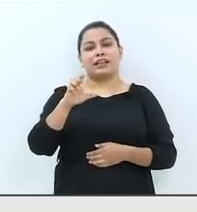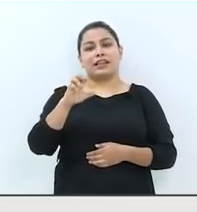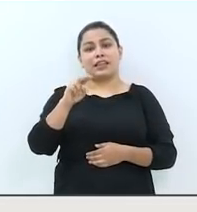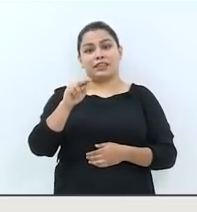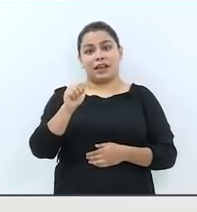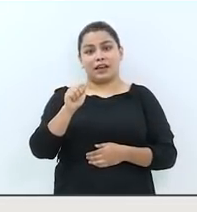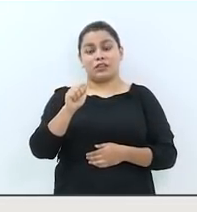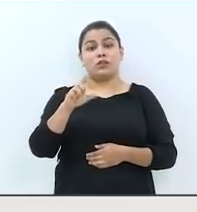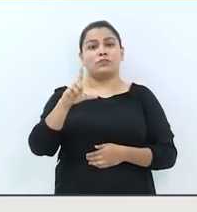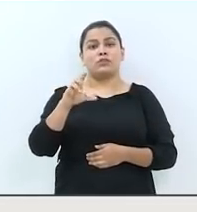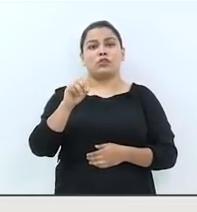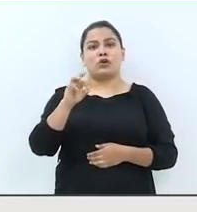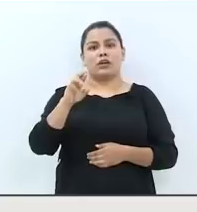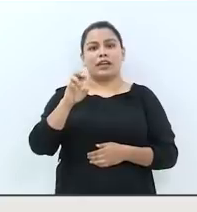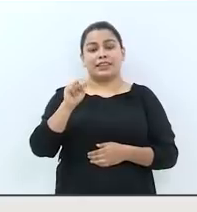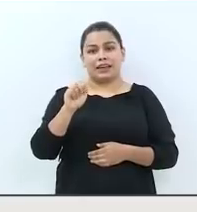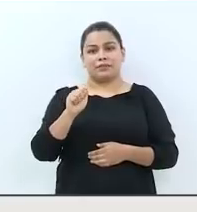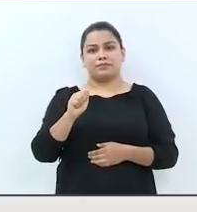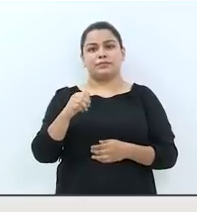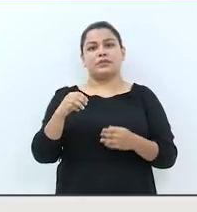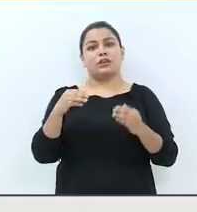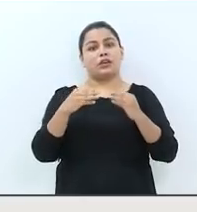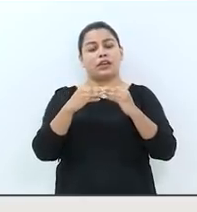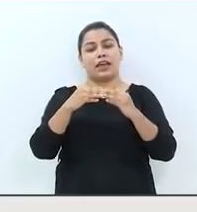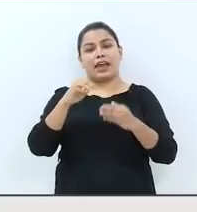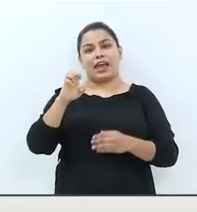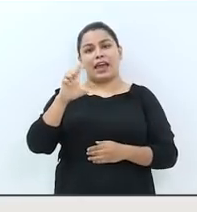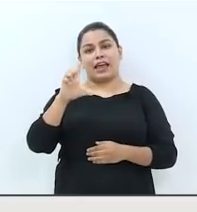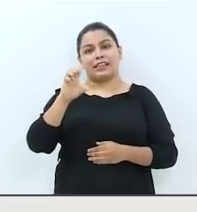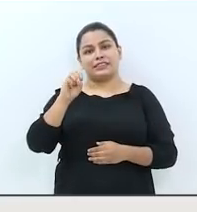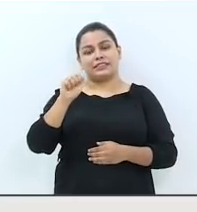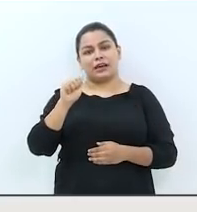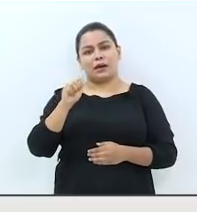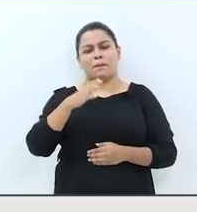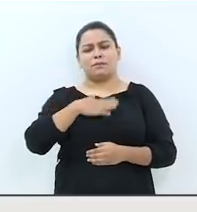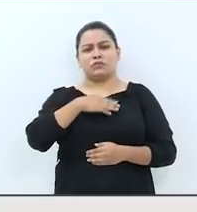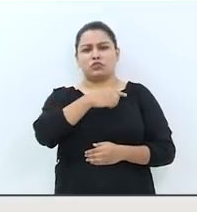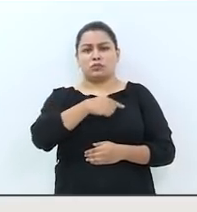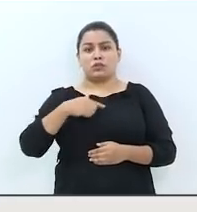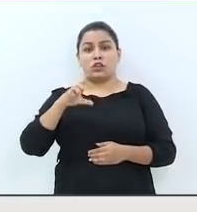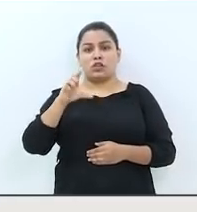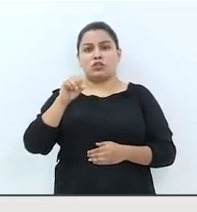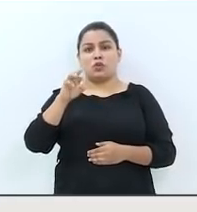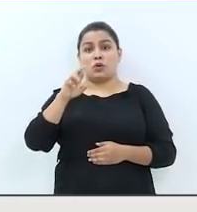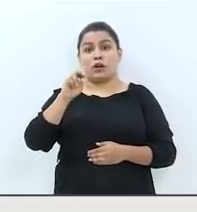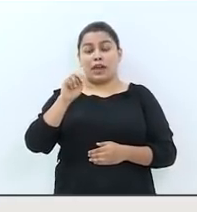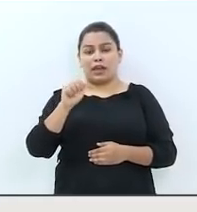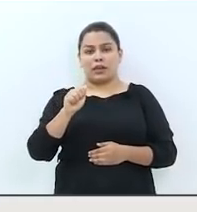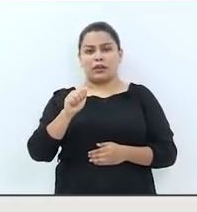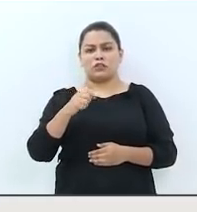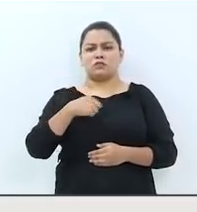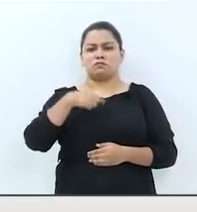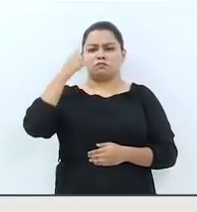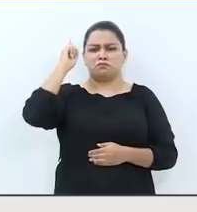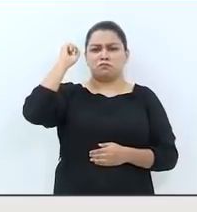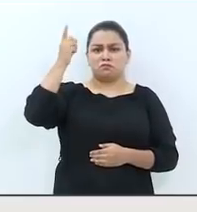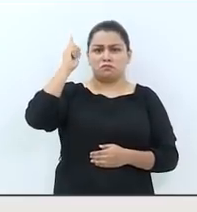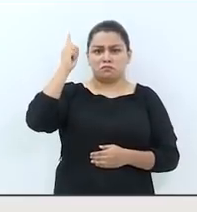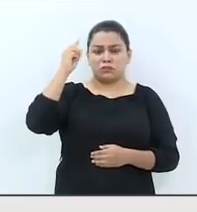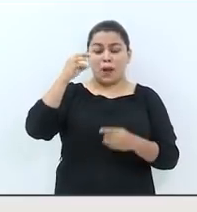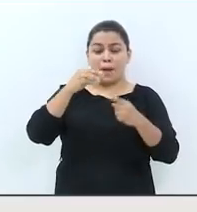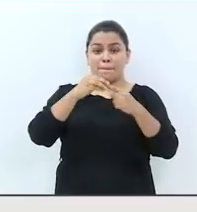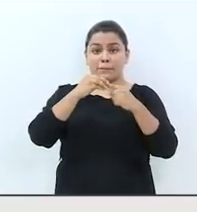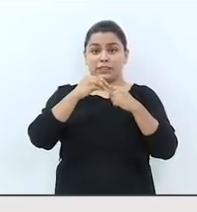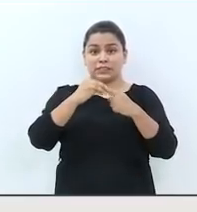Elsa. Lorena, bienvenida. Muchas gracias, Carlos. Mi nombre es Lorena Guadalupe Panameño Velázquez. Soy docente y